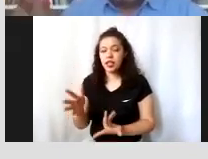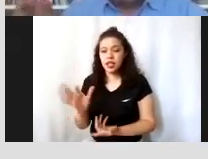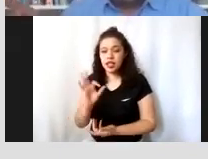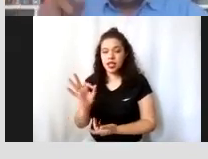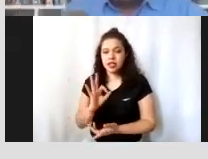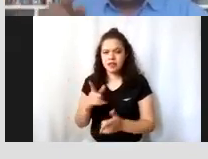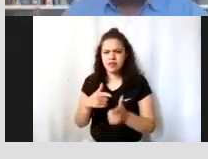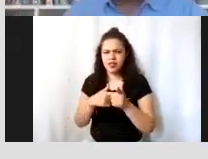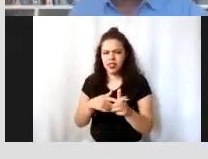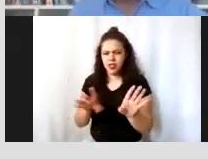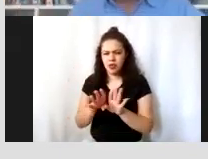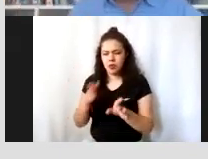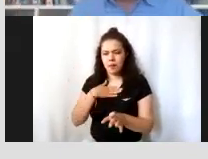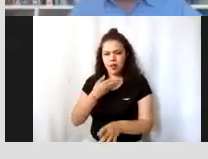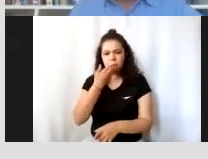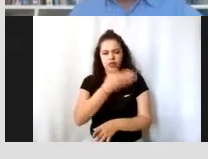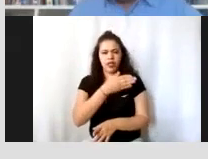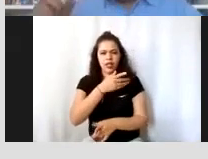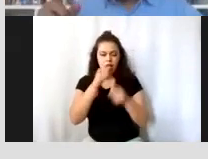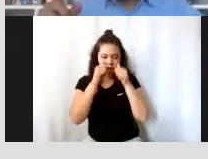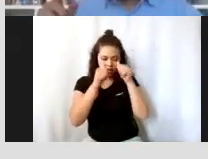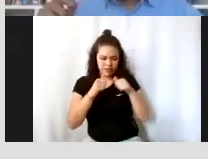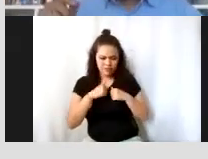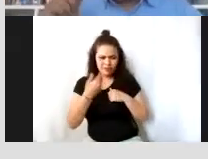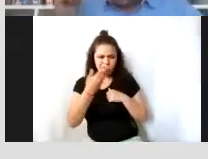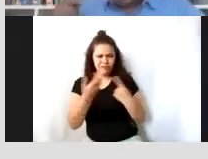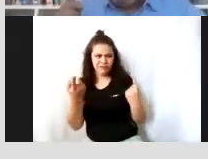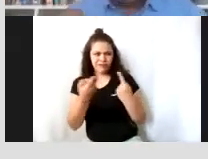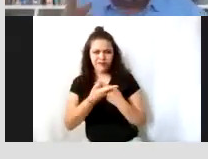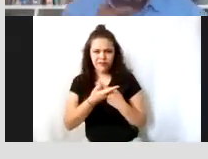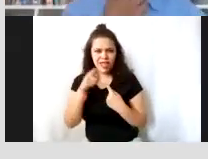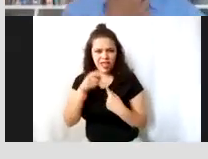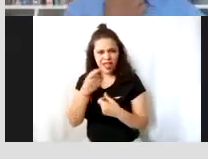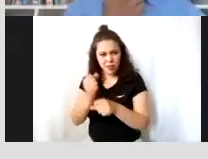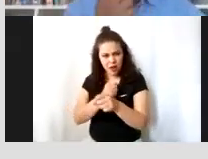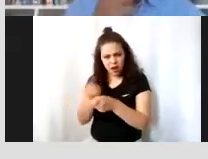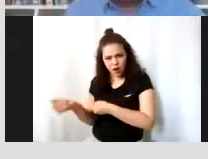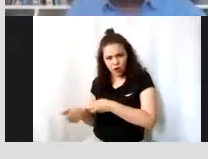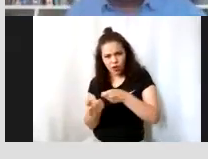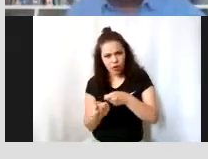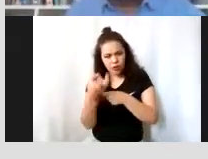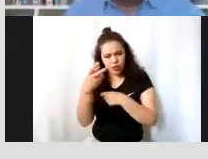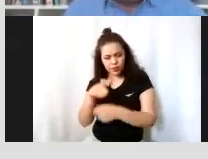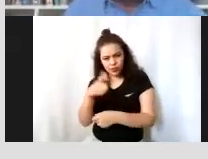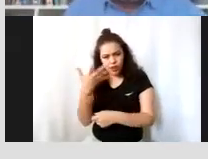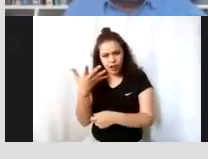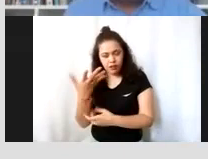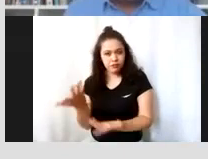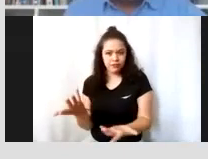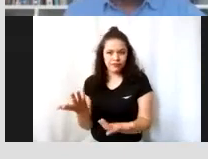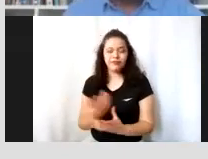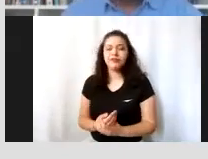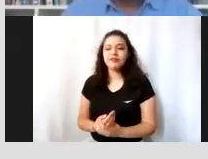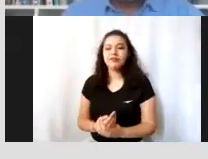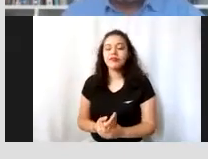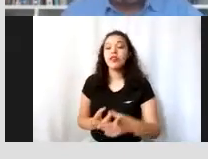consistente con mi solicitud de recibir asistencia. ¿Se dan cuenta qué interesante y qué importante son los datos personales? Aficiones,